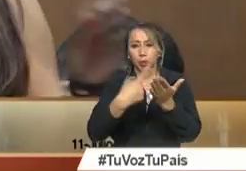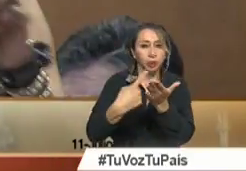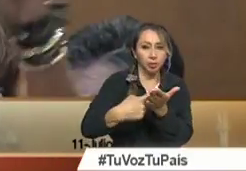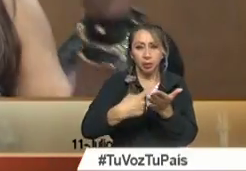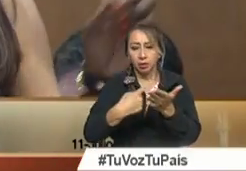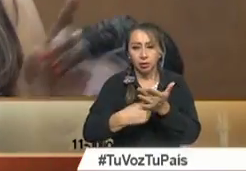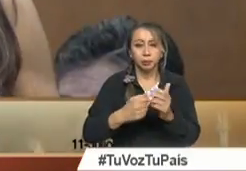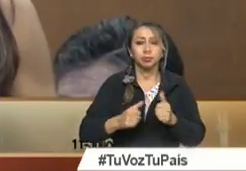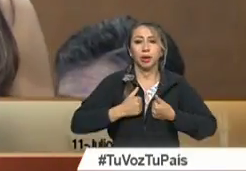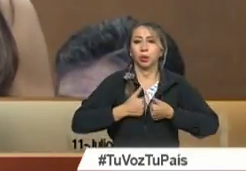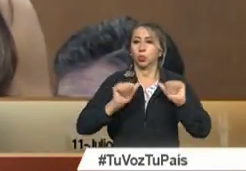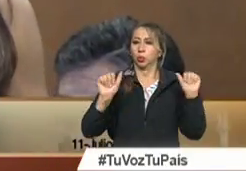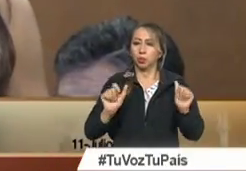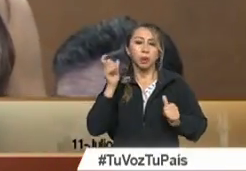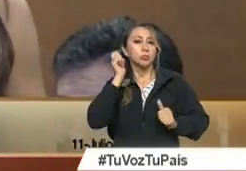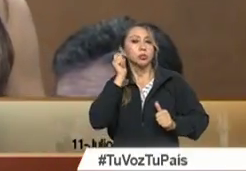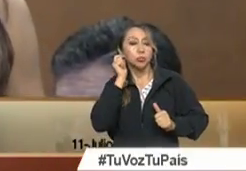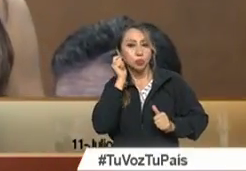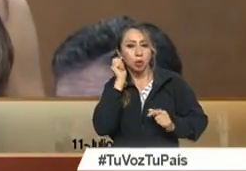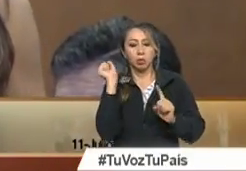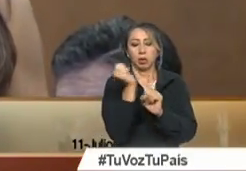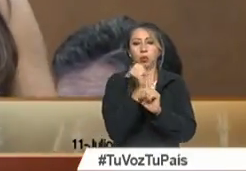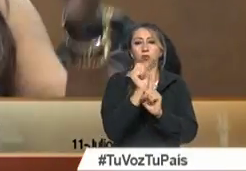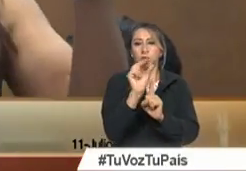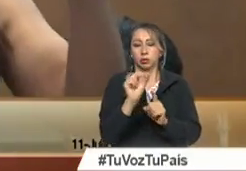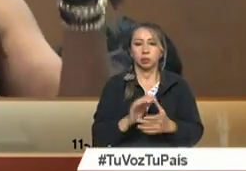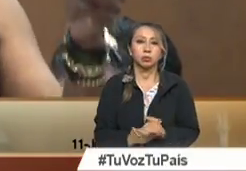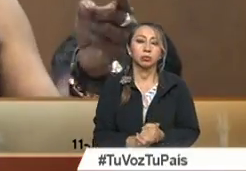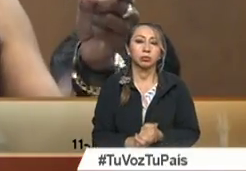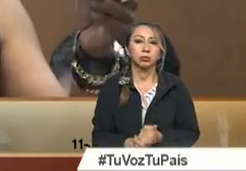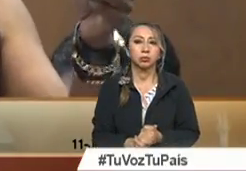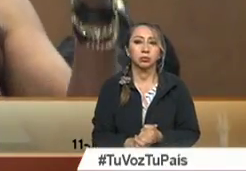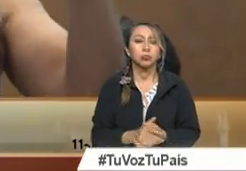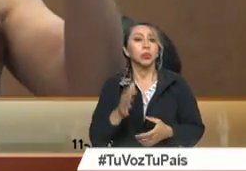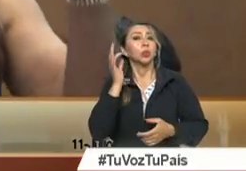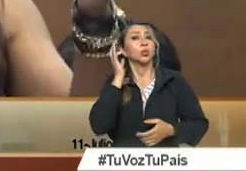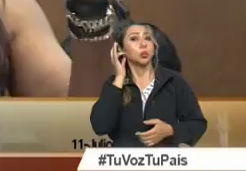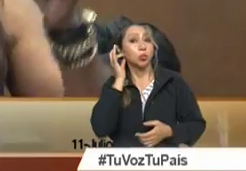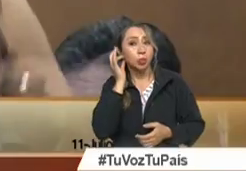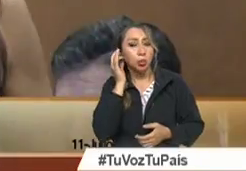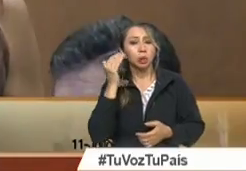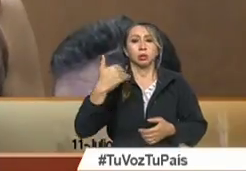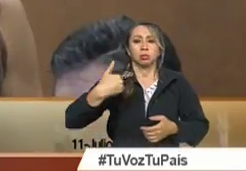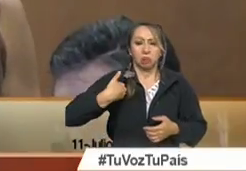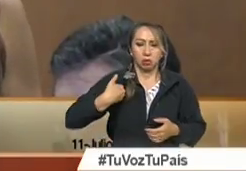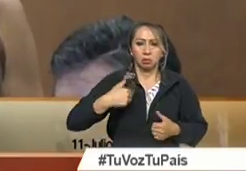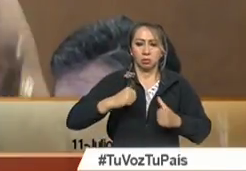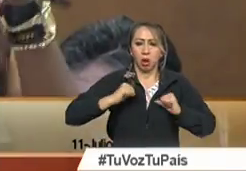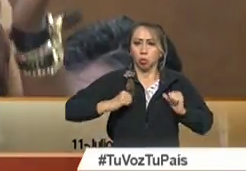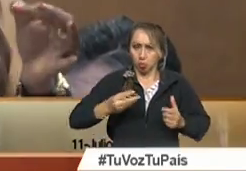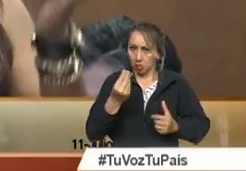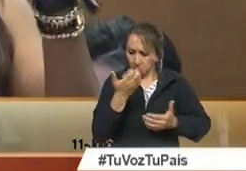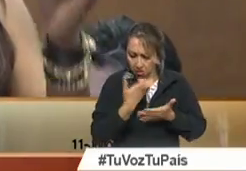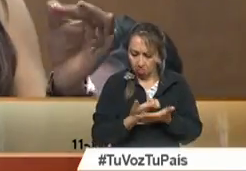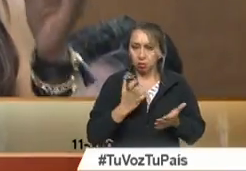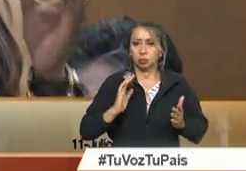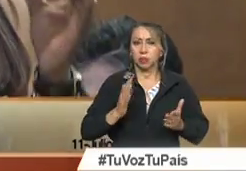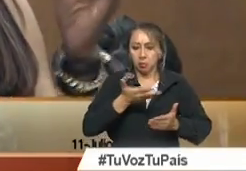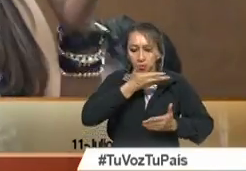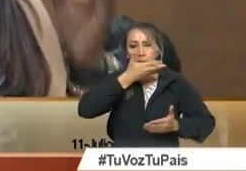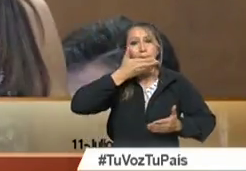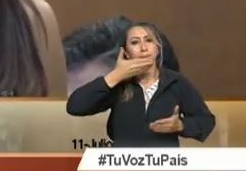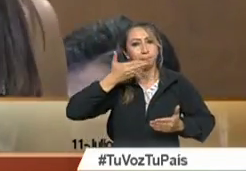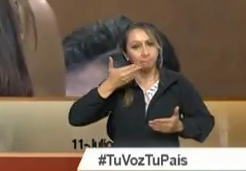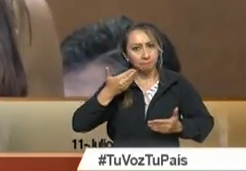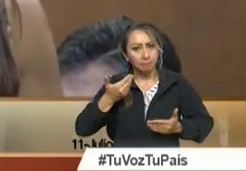auto y autonómica como un tipo de violencia pero es que una mujer que tiene autonomía económica está en mejores